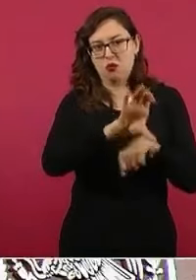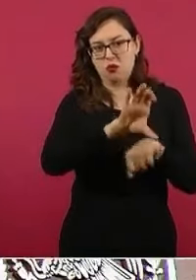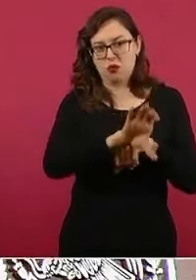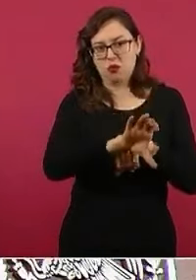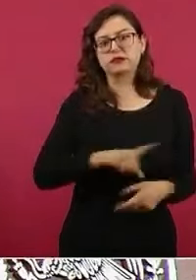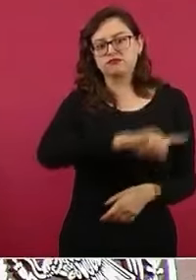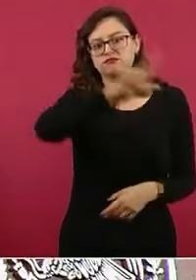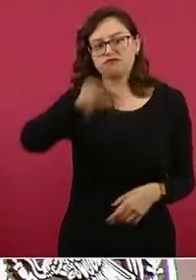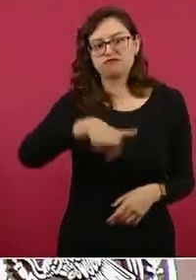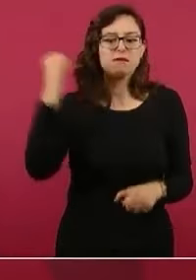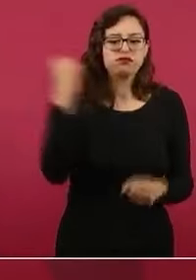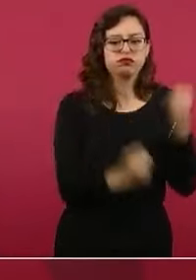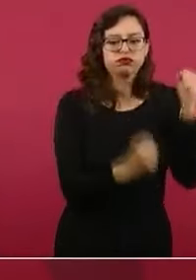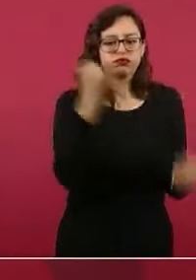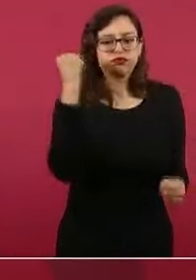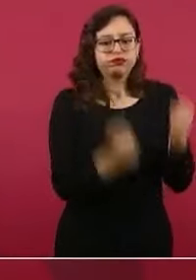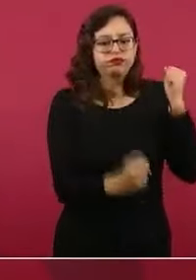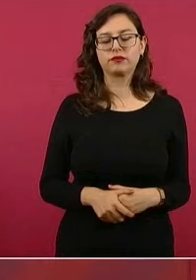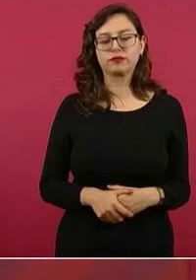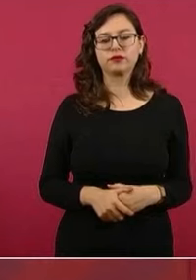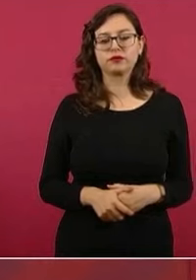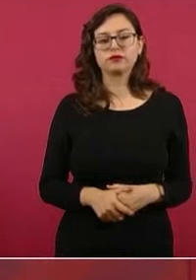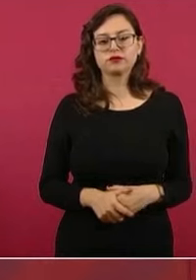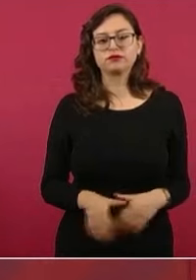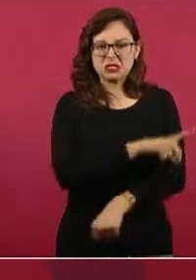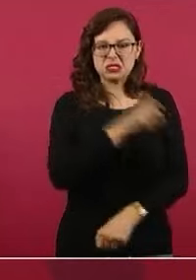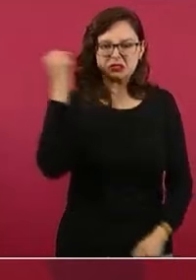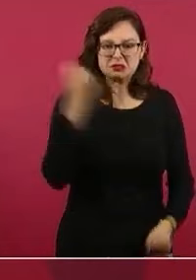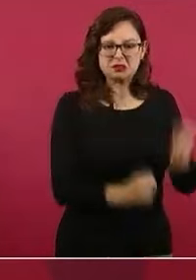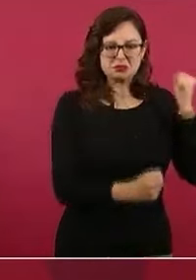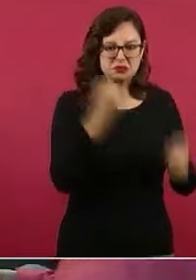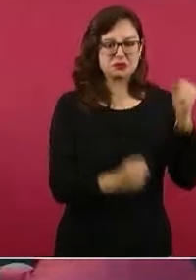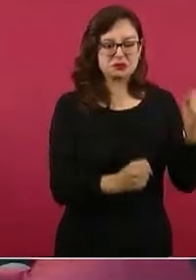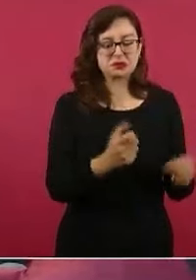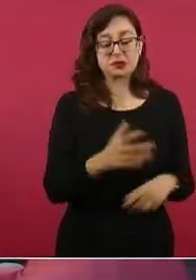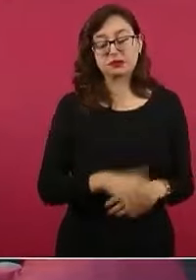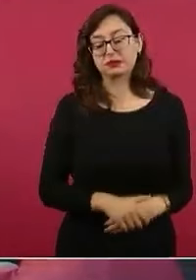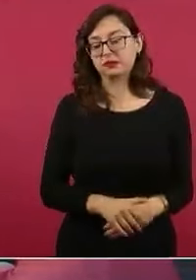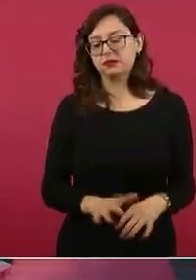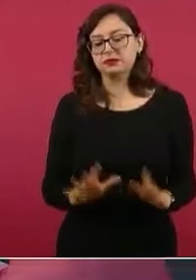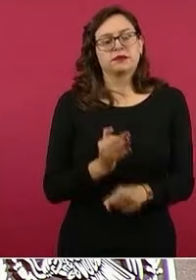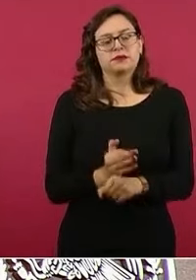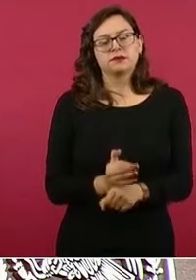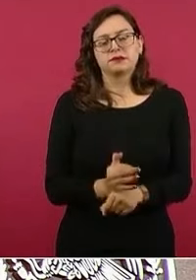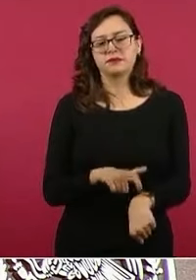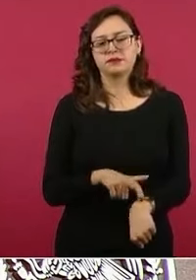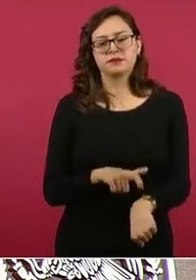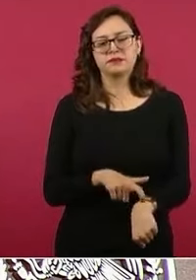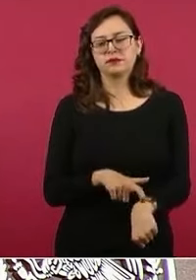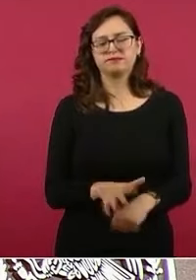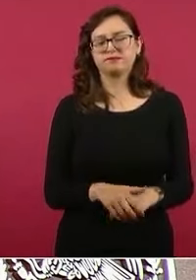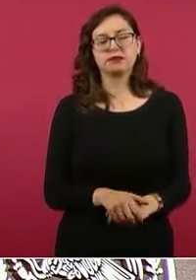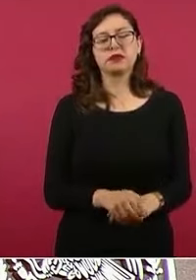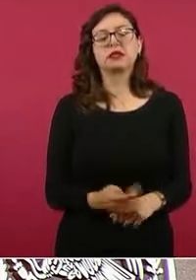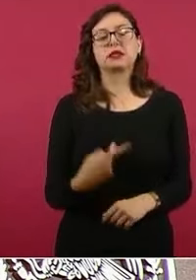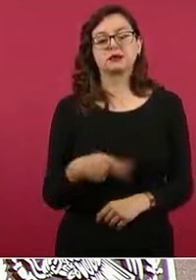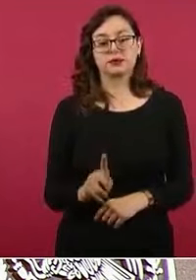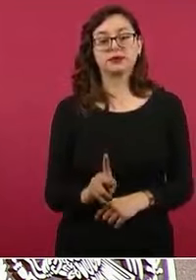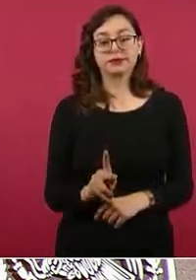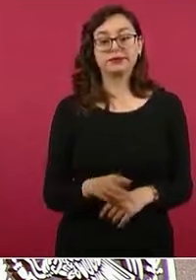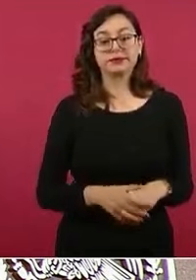ya después de la tragedia, como si el responsable hubiese sido él. Ya no es a este tiempo, pero todo eso pues es